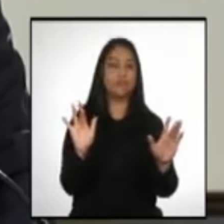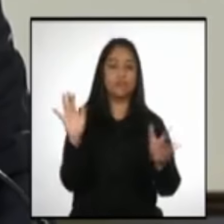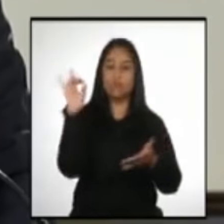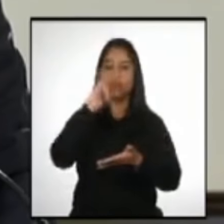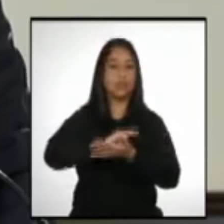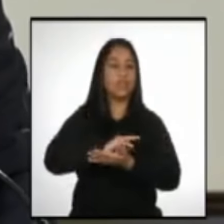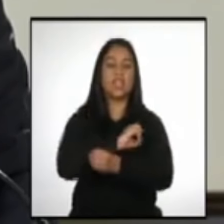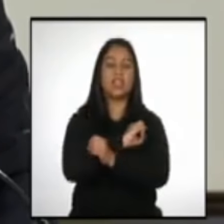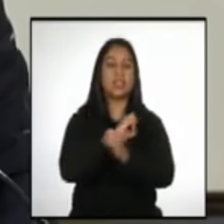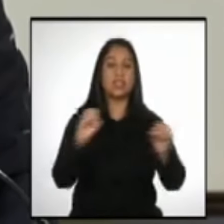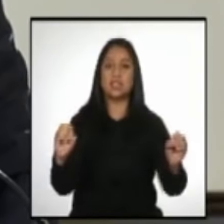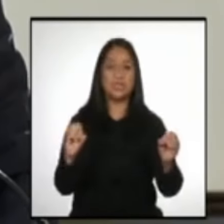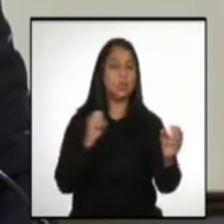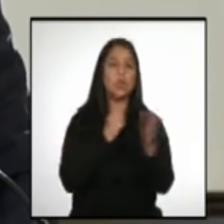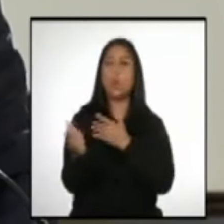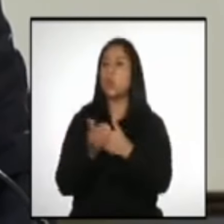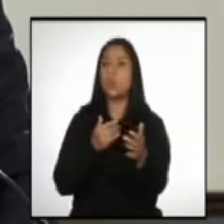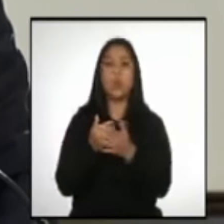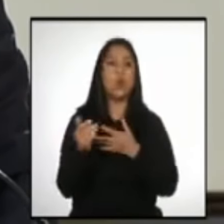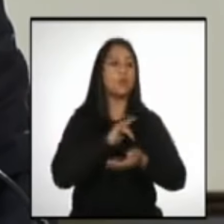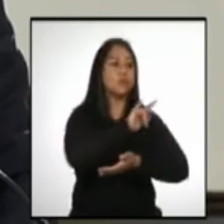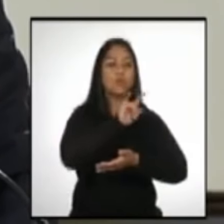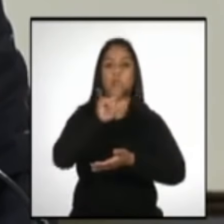aérea con cualquier destino del mundo.